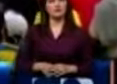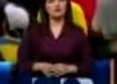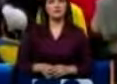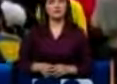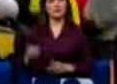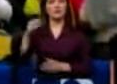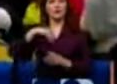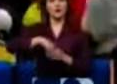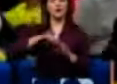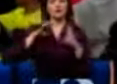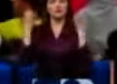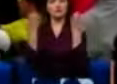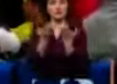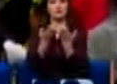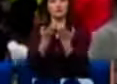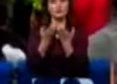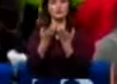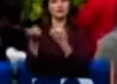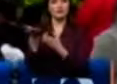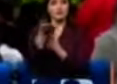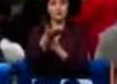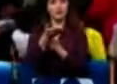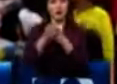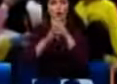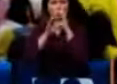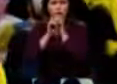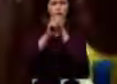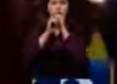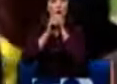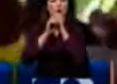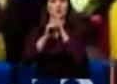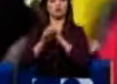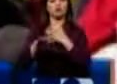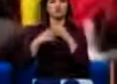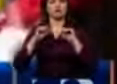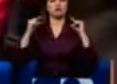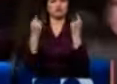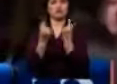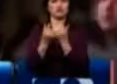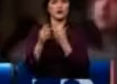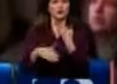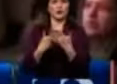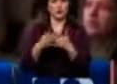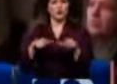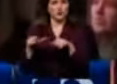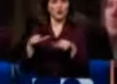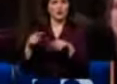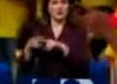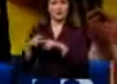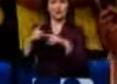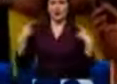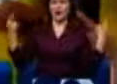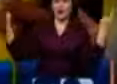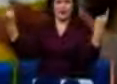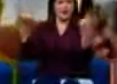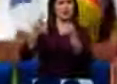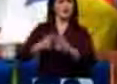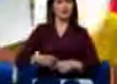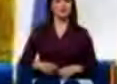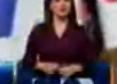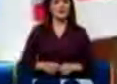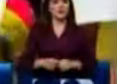En el interior del estadio, los portadores de las bubucelas estaban en grupos en todas las localidades y no